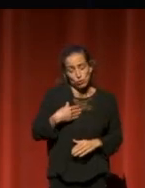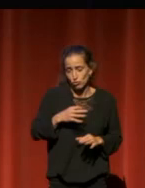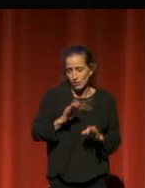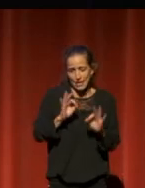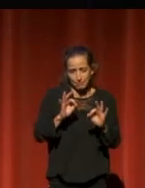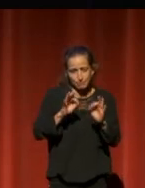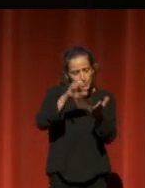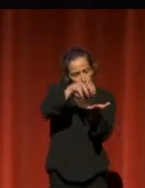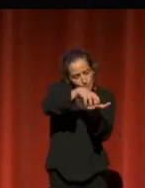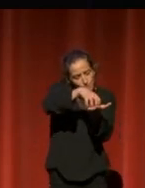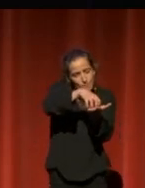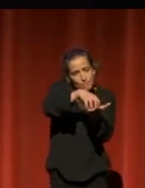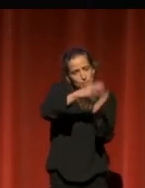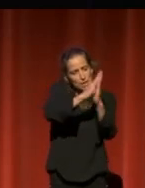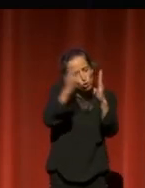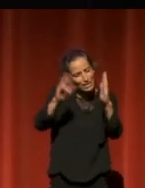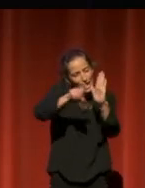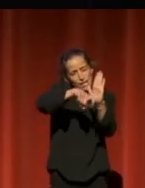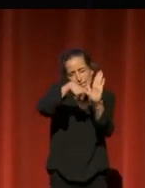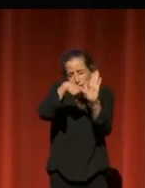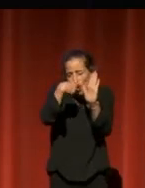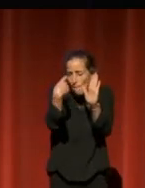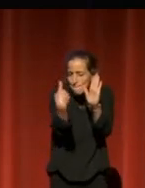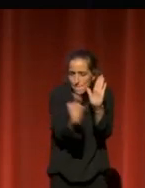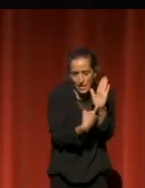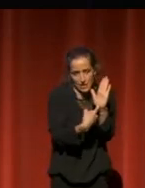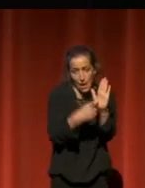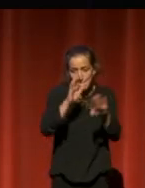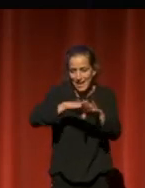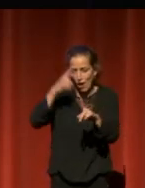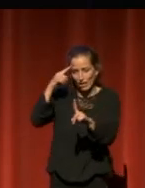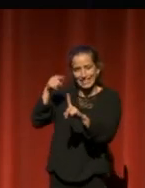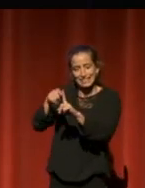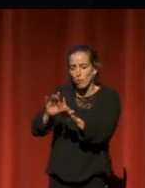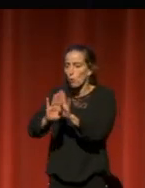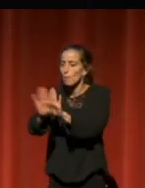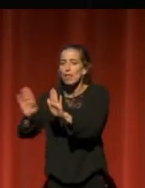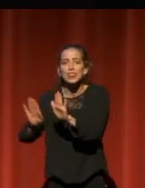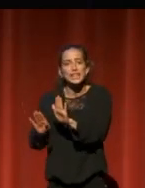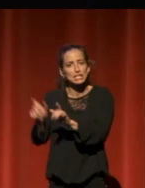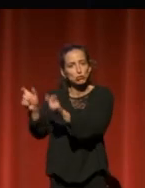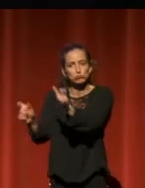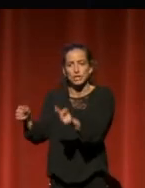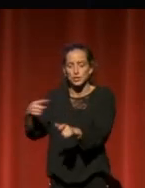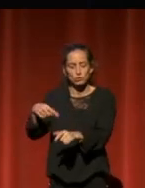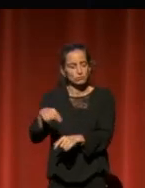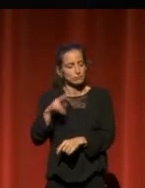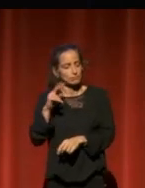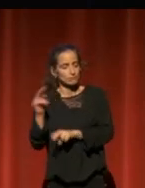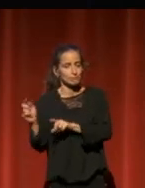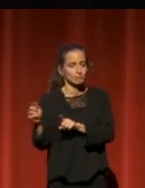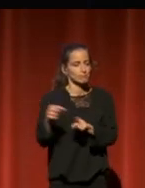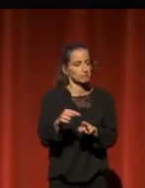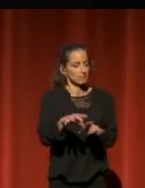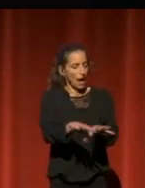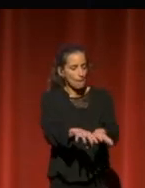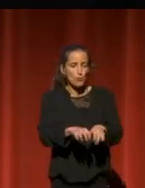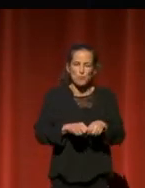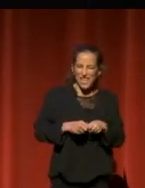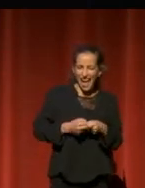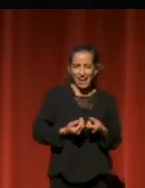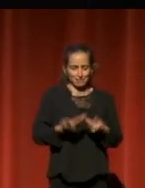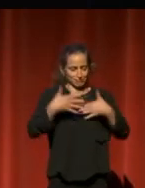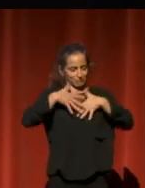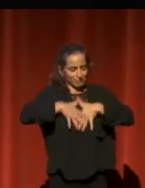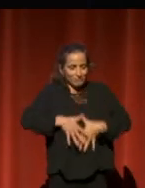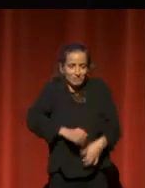Es decir, que los vecinos y las vecinas también puedan apoderarse, empoderarse, apropiarse y gestionar la